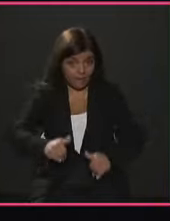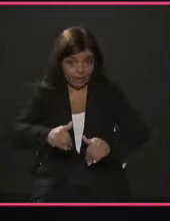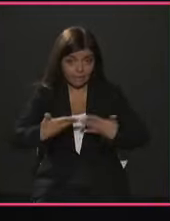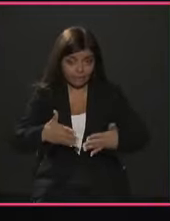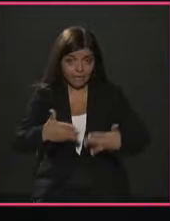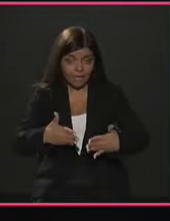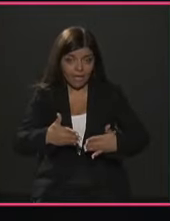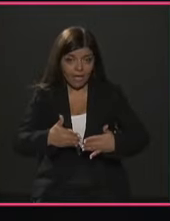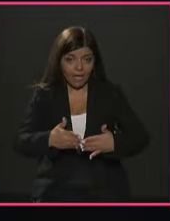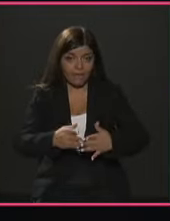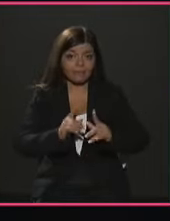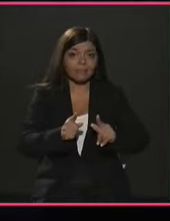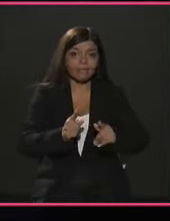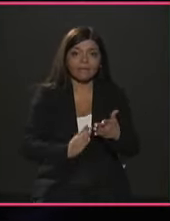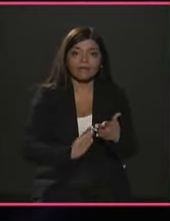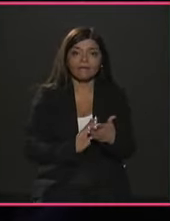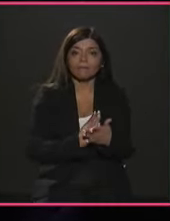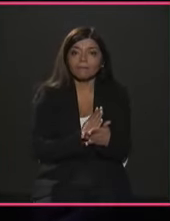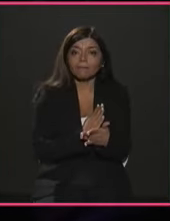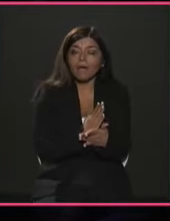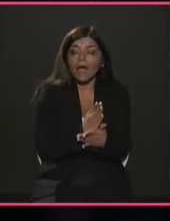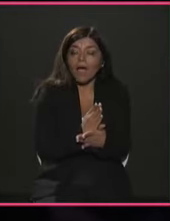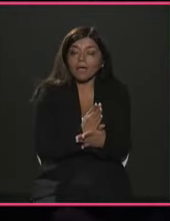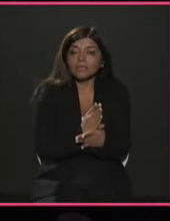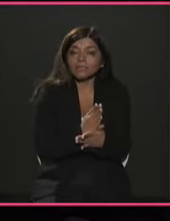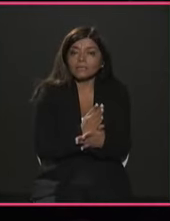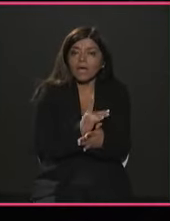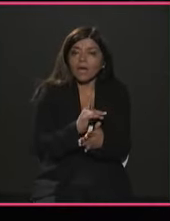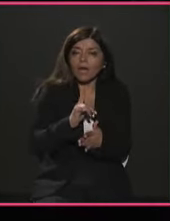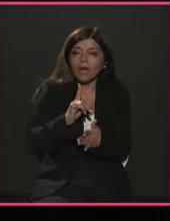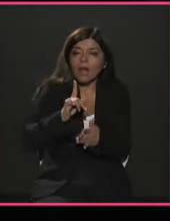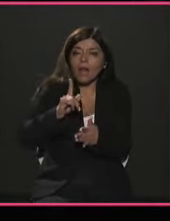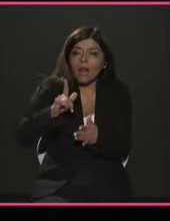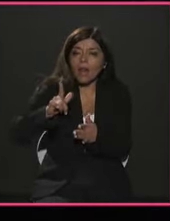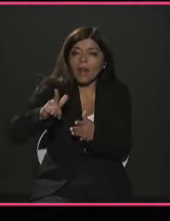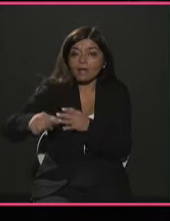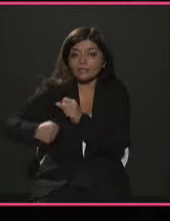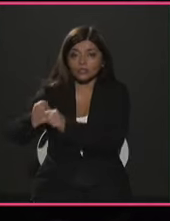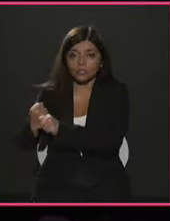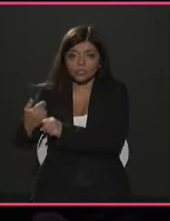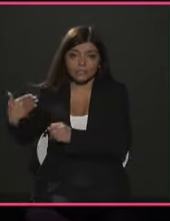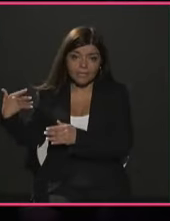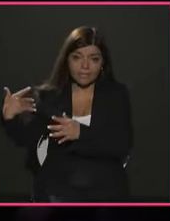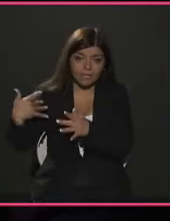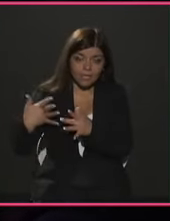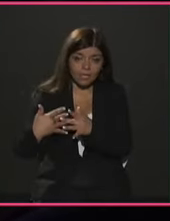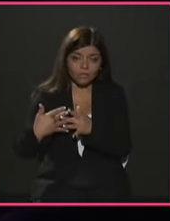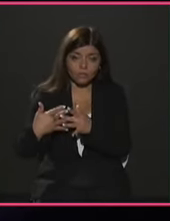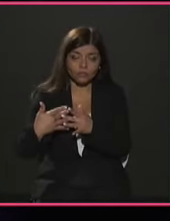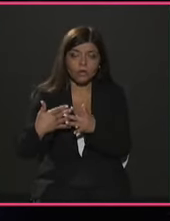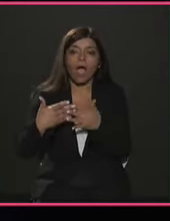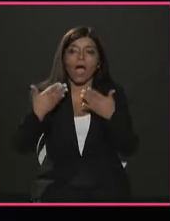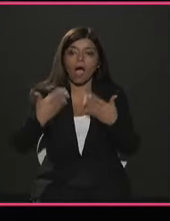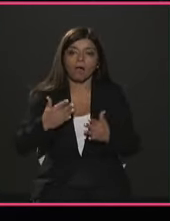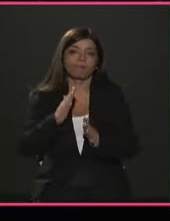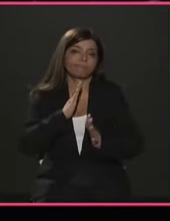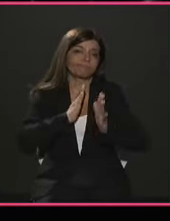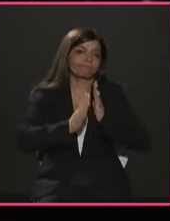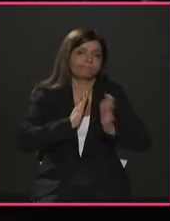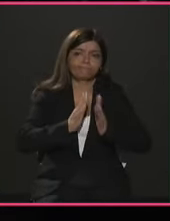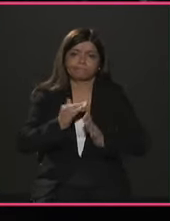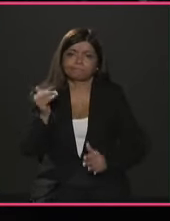debería haber empezado a impactar noos de manera lenta en los siglos a se ha acelerado